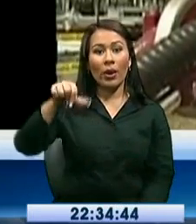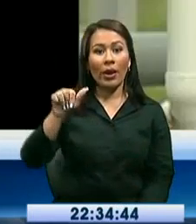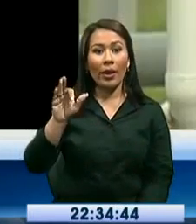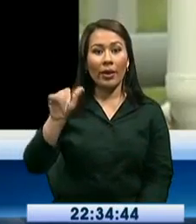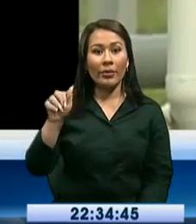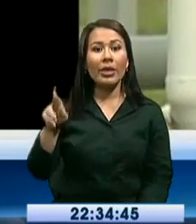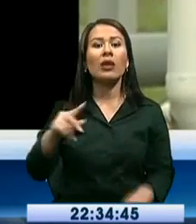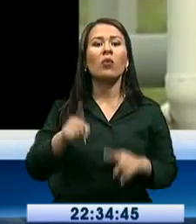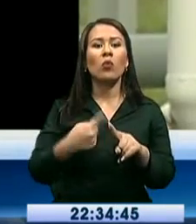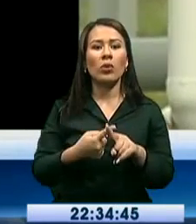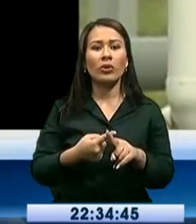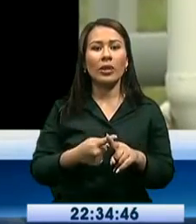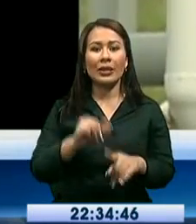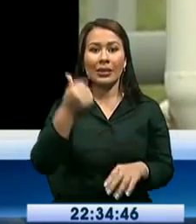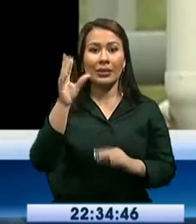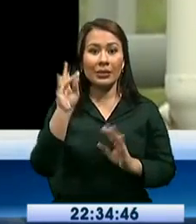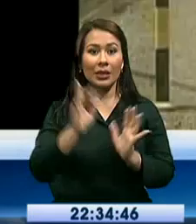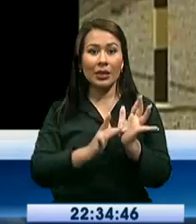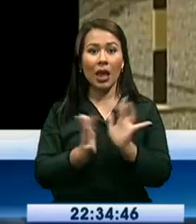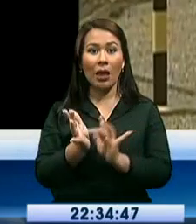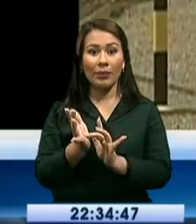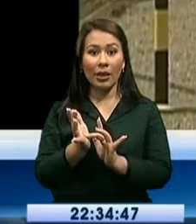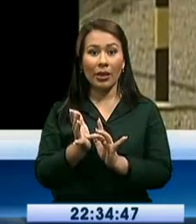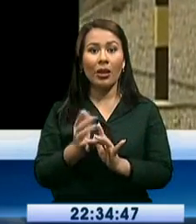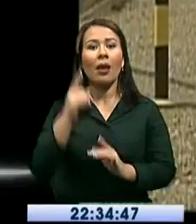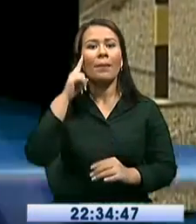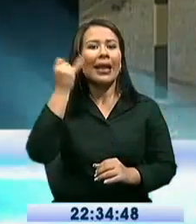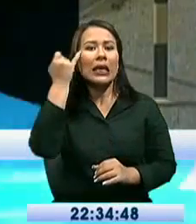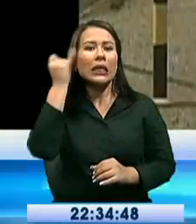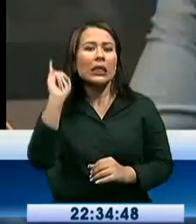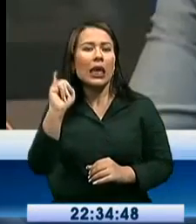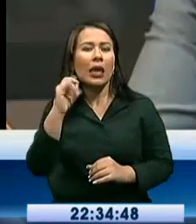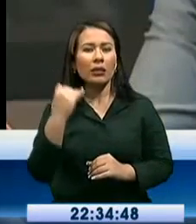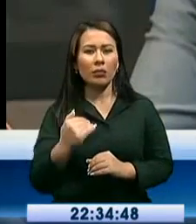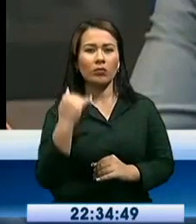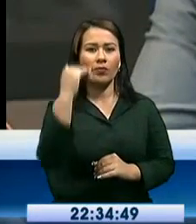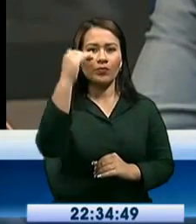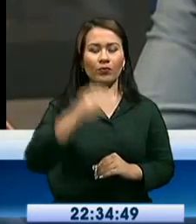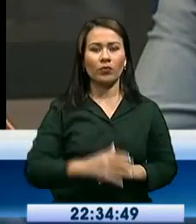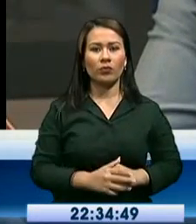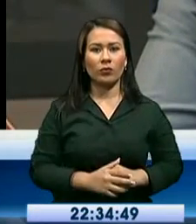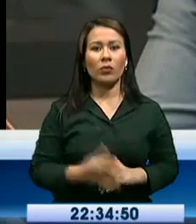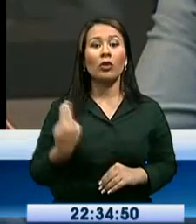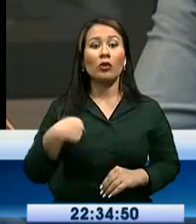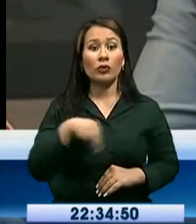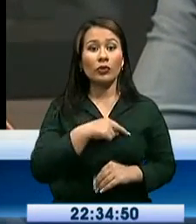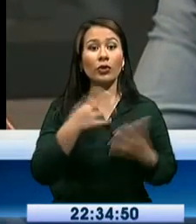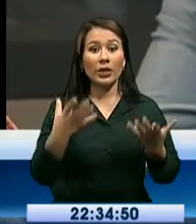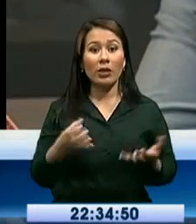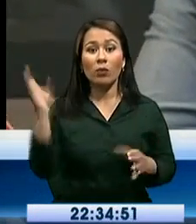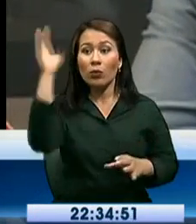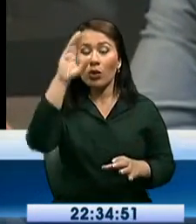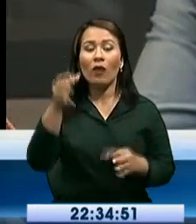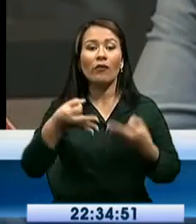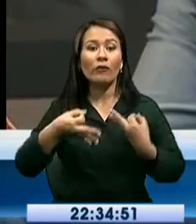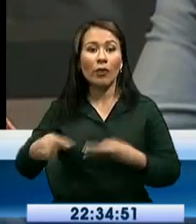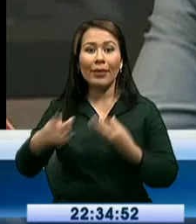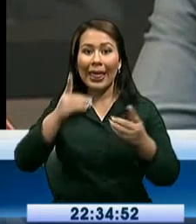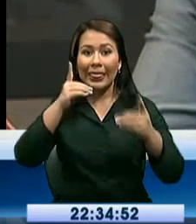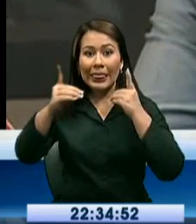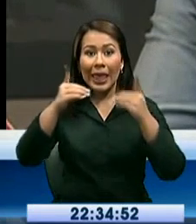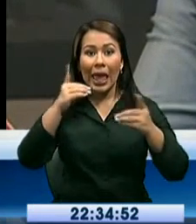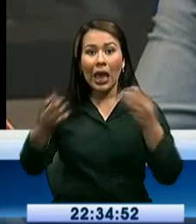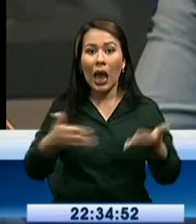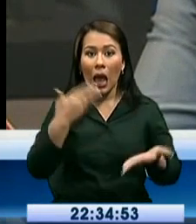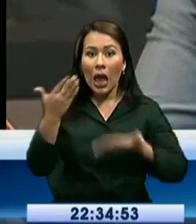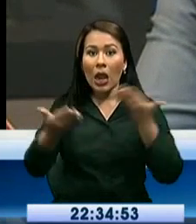17 de abril con una propuesta construida en base a tres puntos. Establecer un mecanismo de diálogo e integración en la